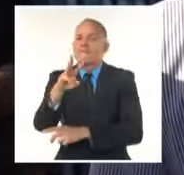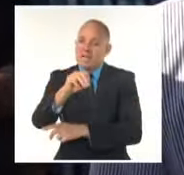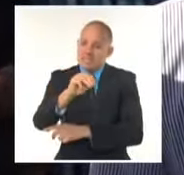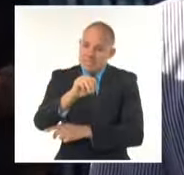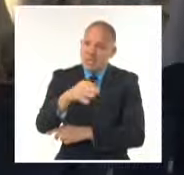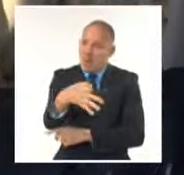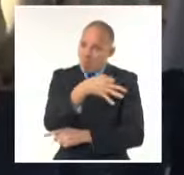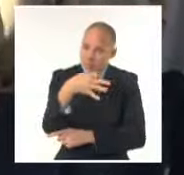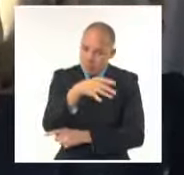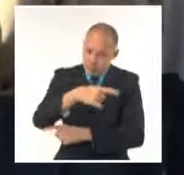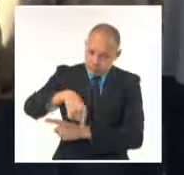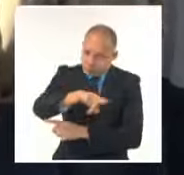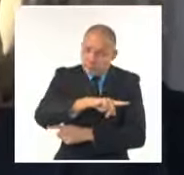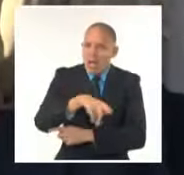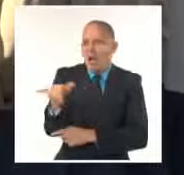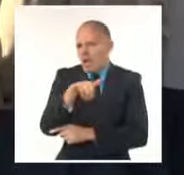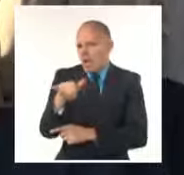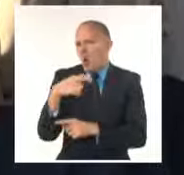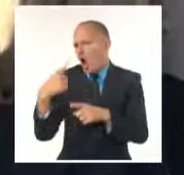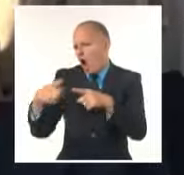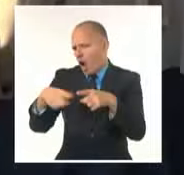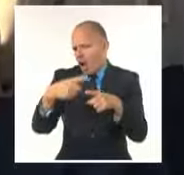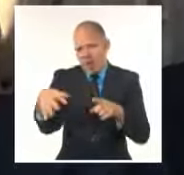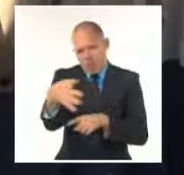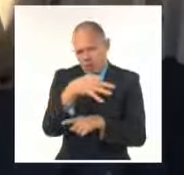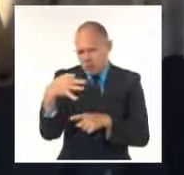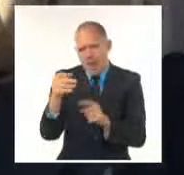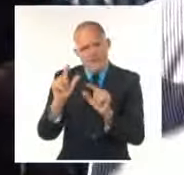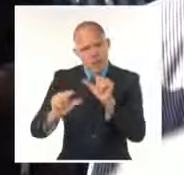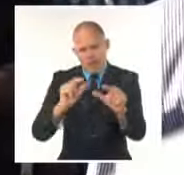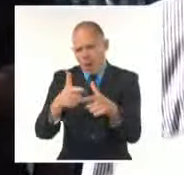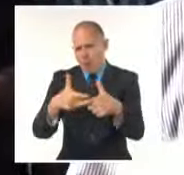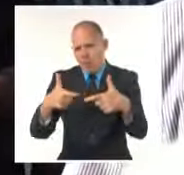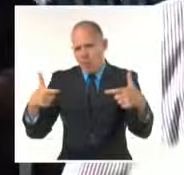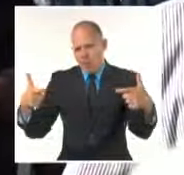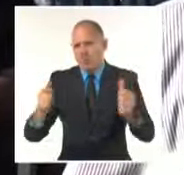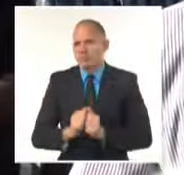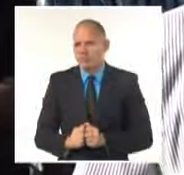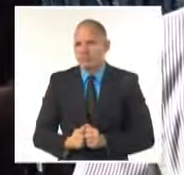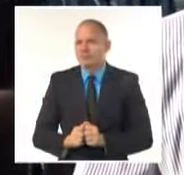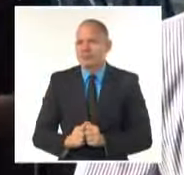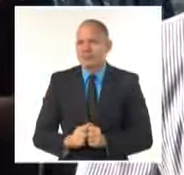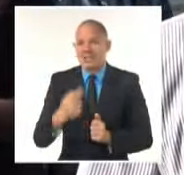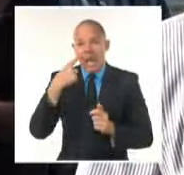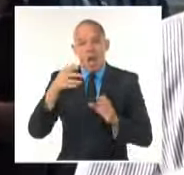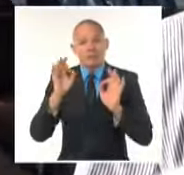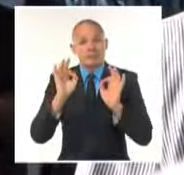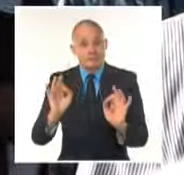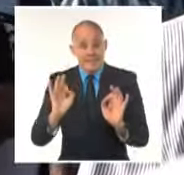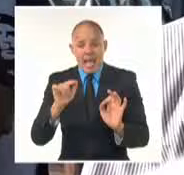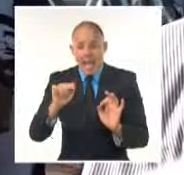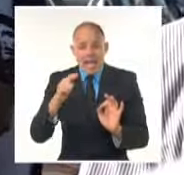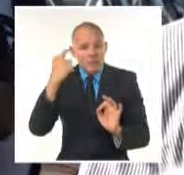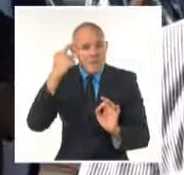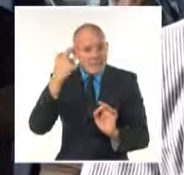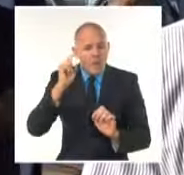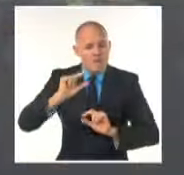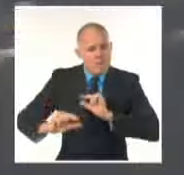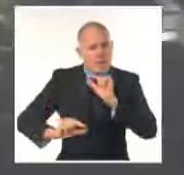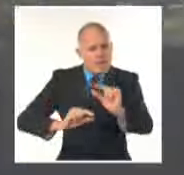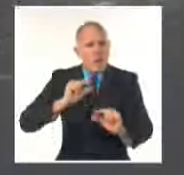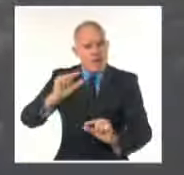Y la intención también de las autoridades es ir dando paso y sosteniendo. No es una voluntad de carrera de tiempo,